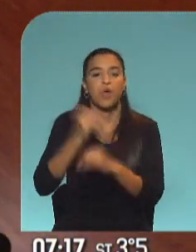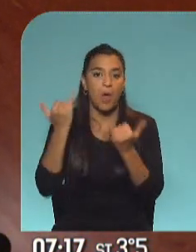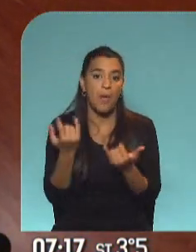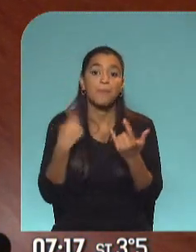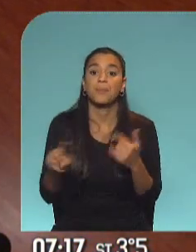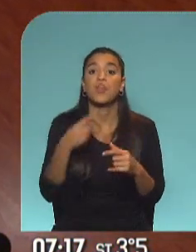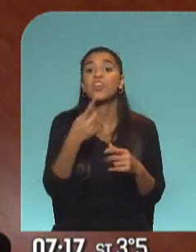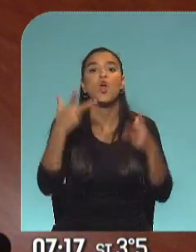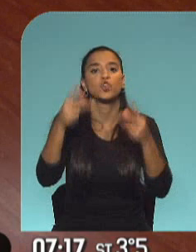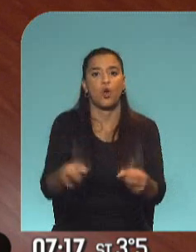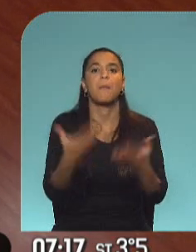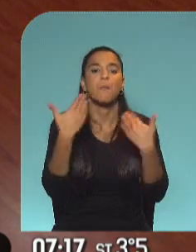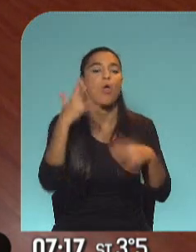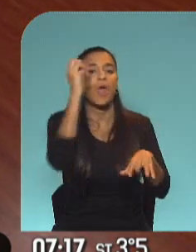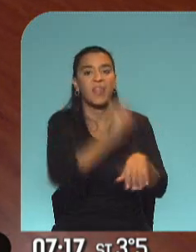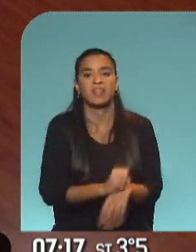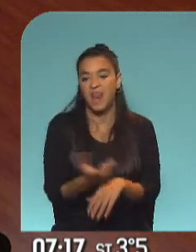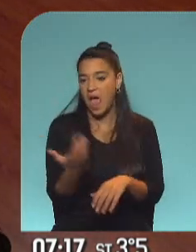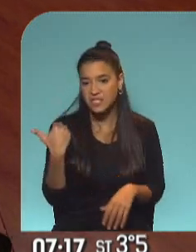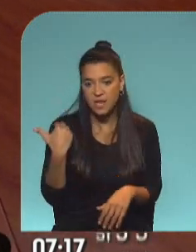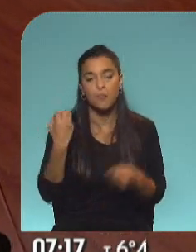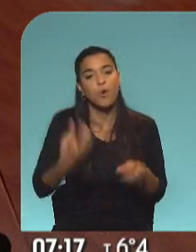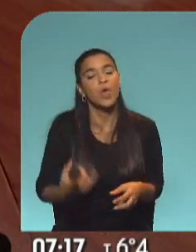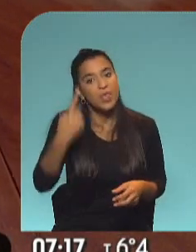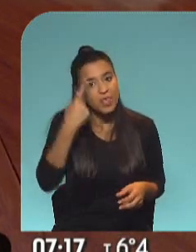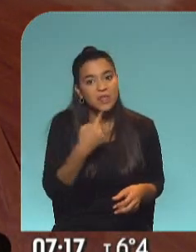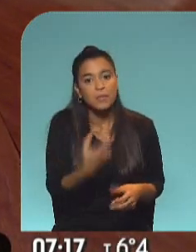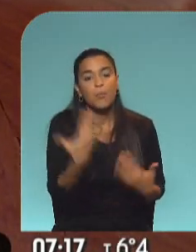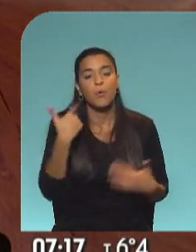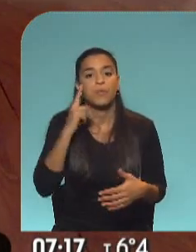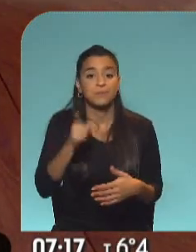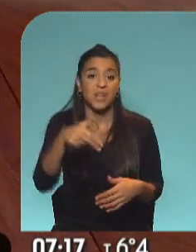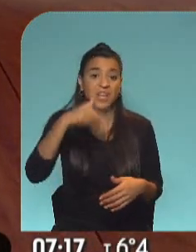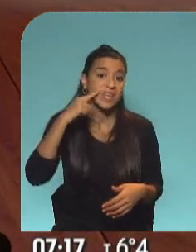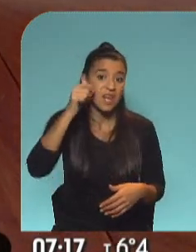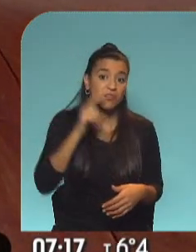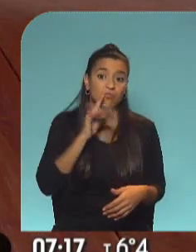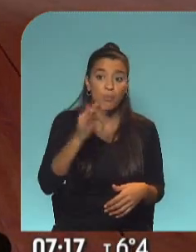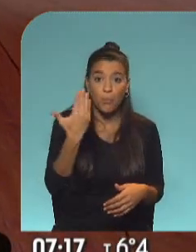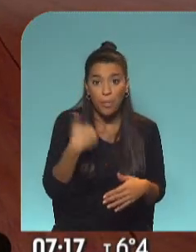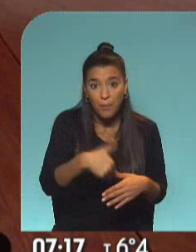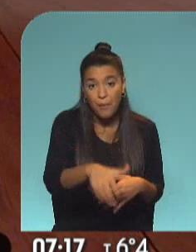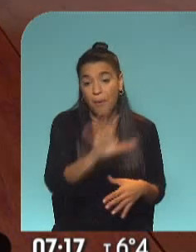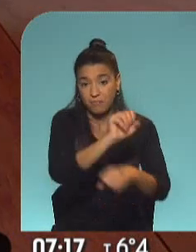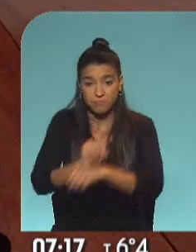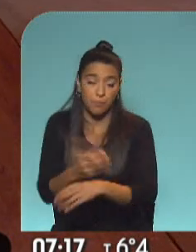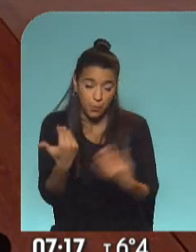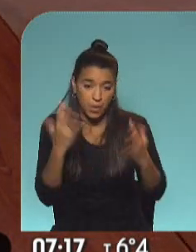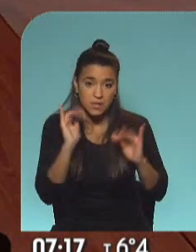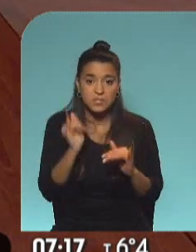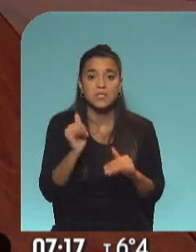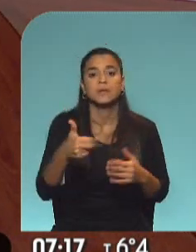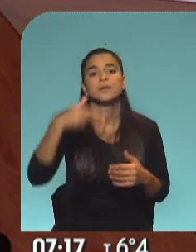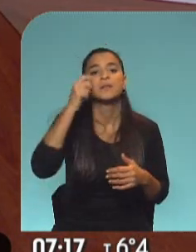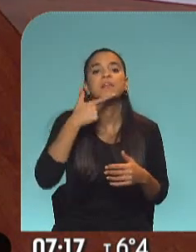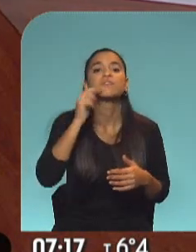embargo, se las revocaron para detenerlos en el día de ayer porque entendían que había riesgo. O sea, Nieto podría ser detenido. En cualquier momento. En cualquier momento. En cualquier momento. Y Néstor, ¿qué pasa con las